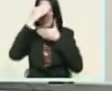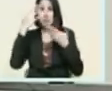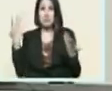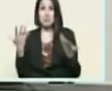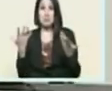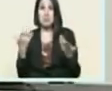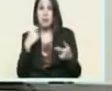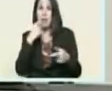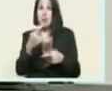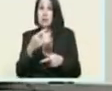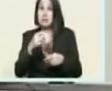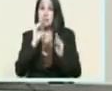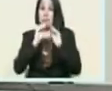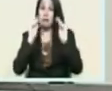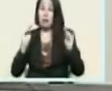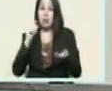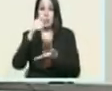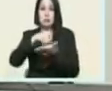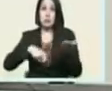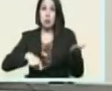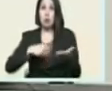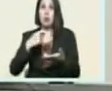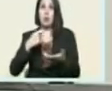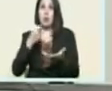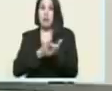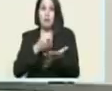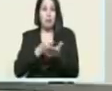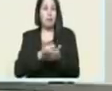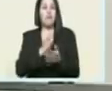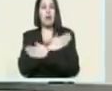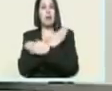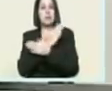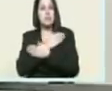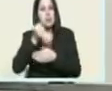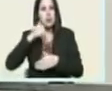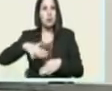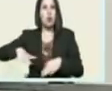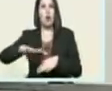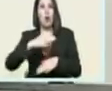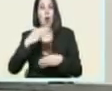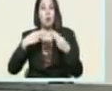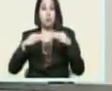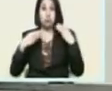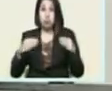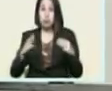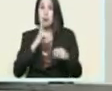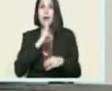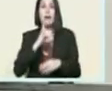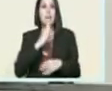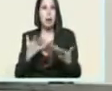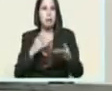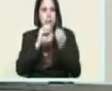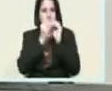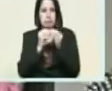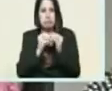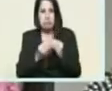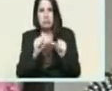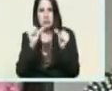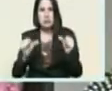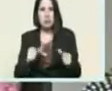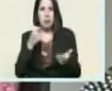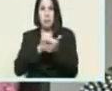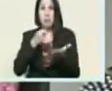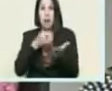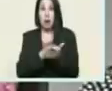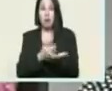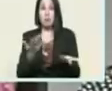más el sistema electrónico de pago. Felicito a la banca pública y a la banca privada porque están estableciendo nuevos sistemas de